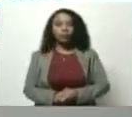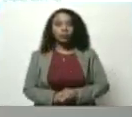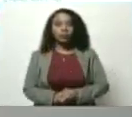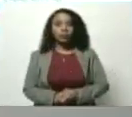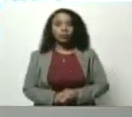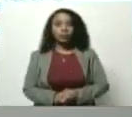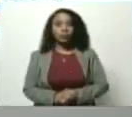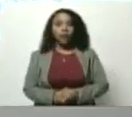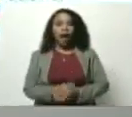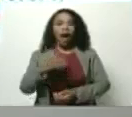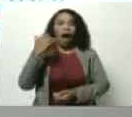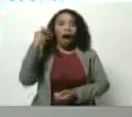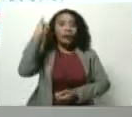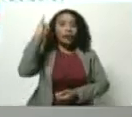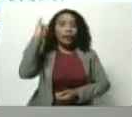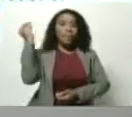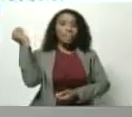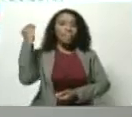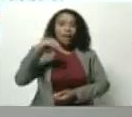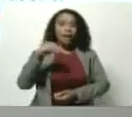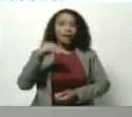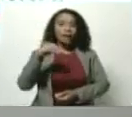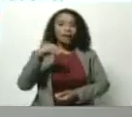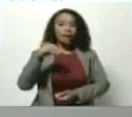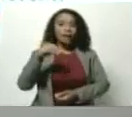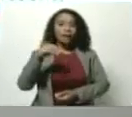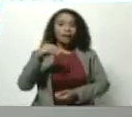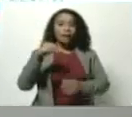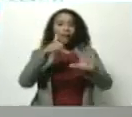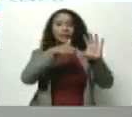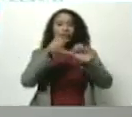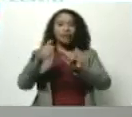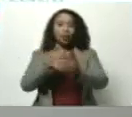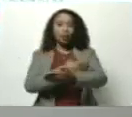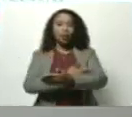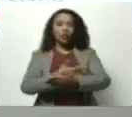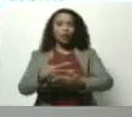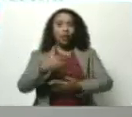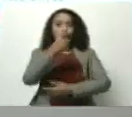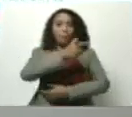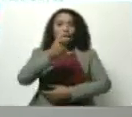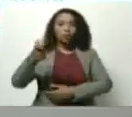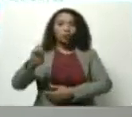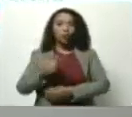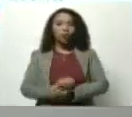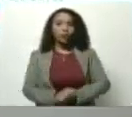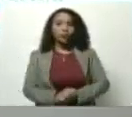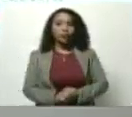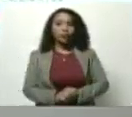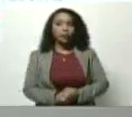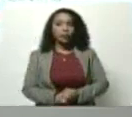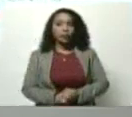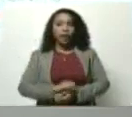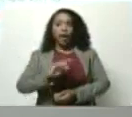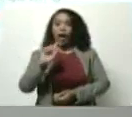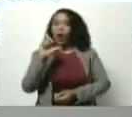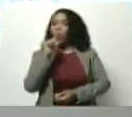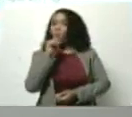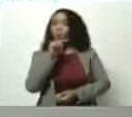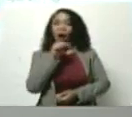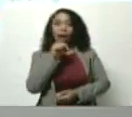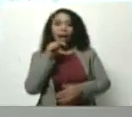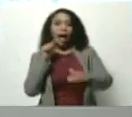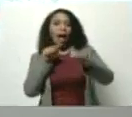tenemos más de 600 millones de personas que no tienen acceso a la